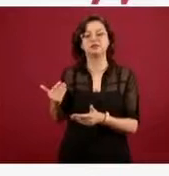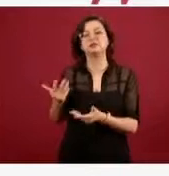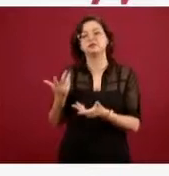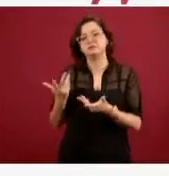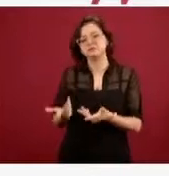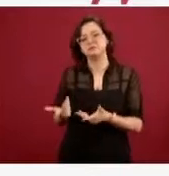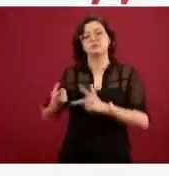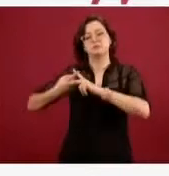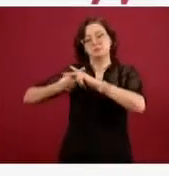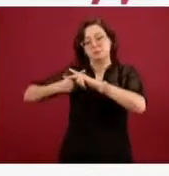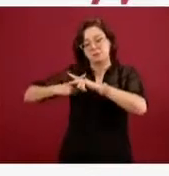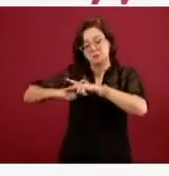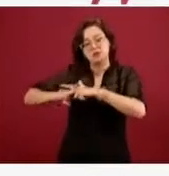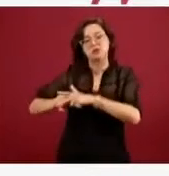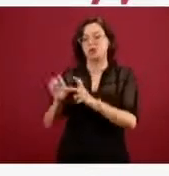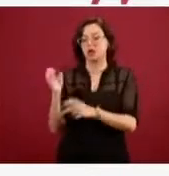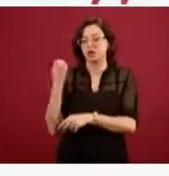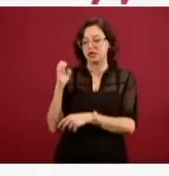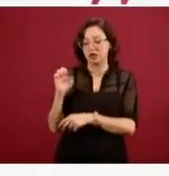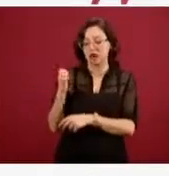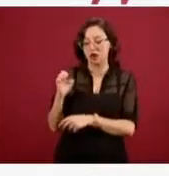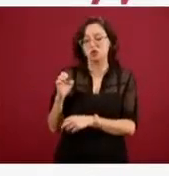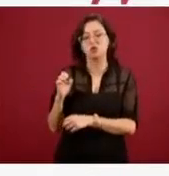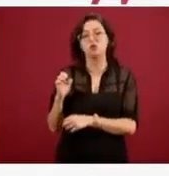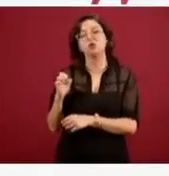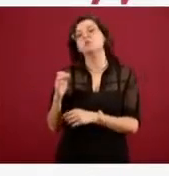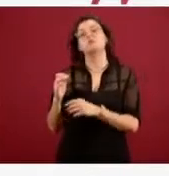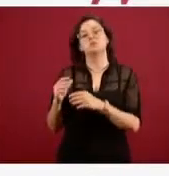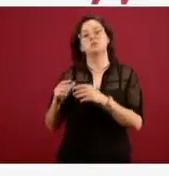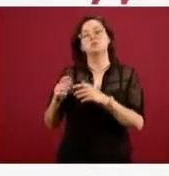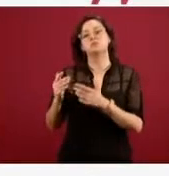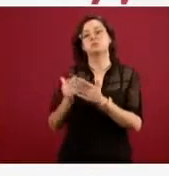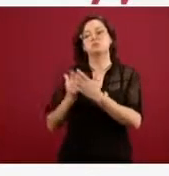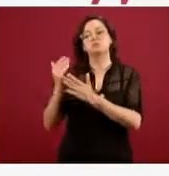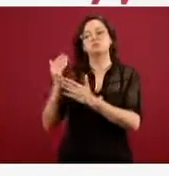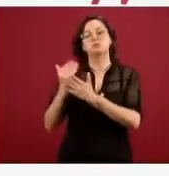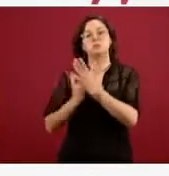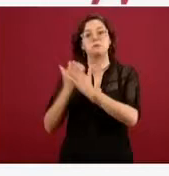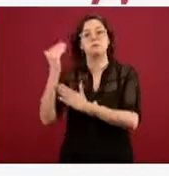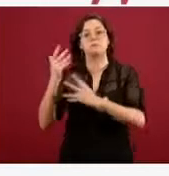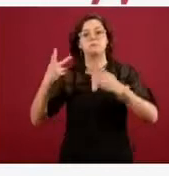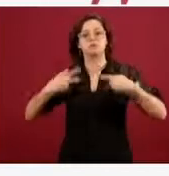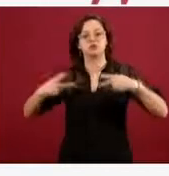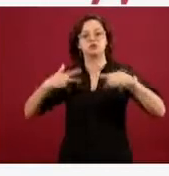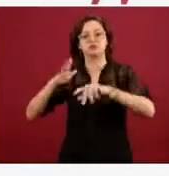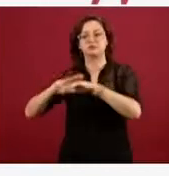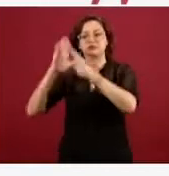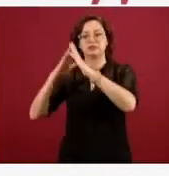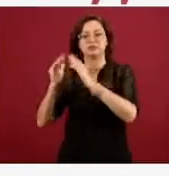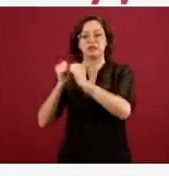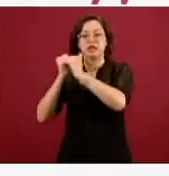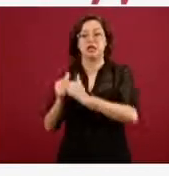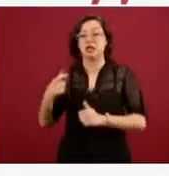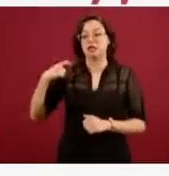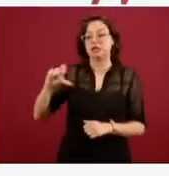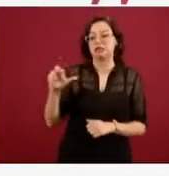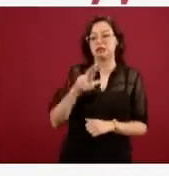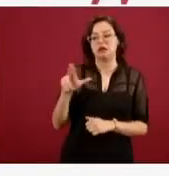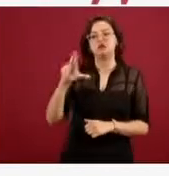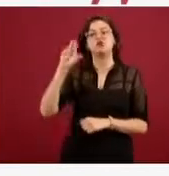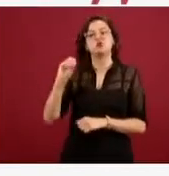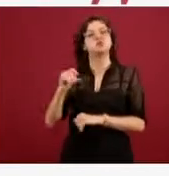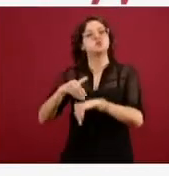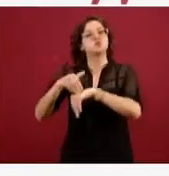son los primeros días de enero. Y es Quintana Roo quien más se ha quedado en casa